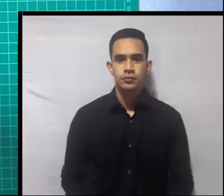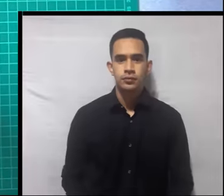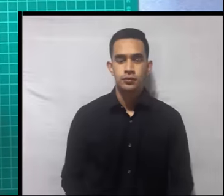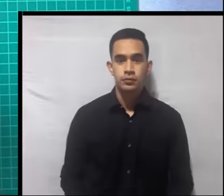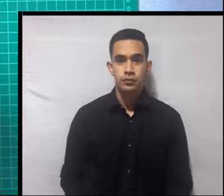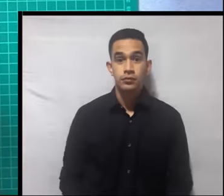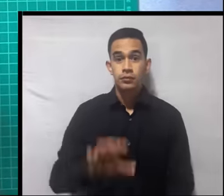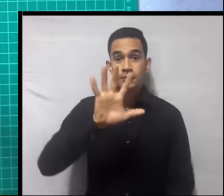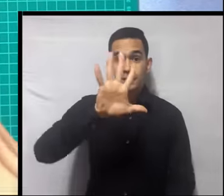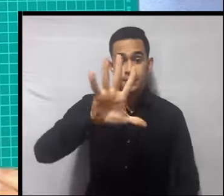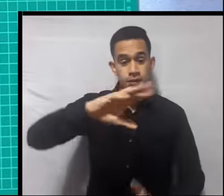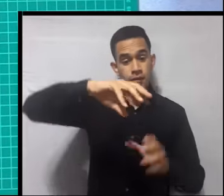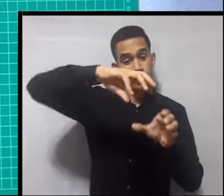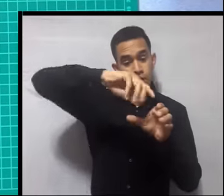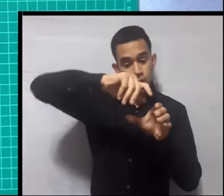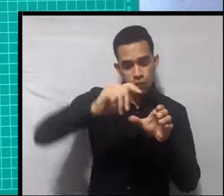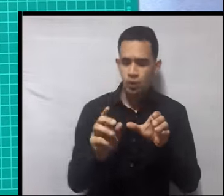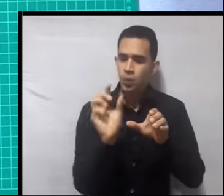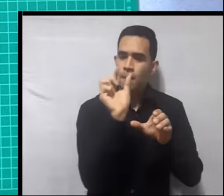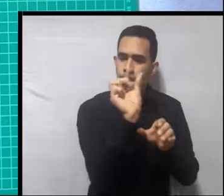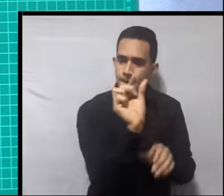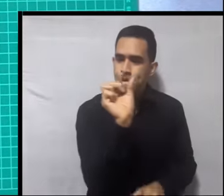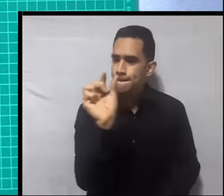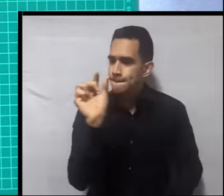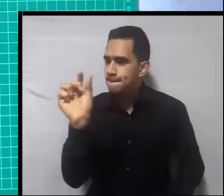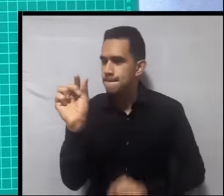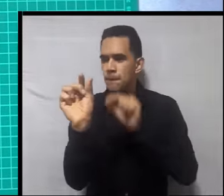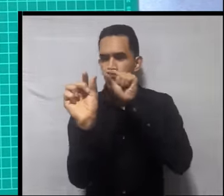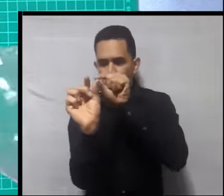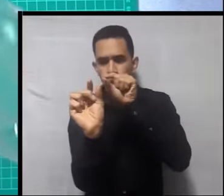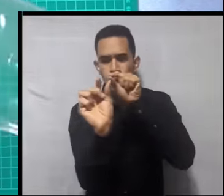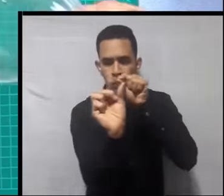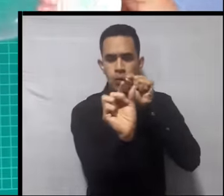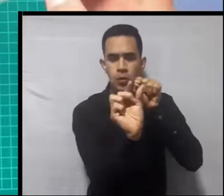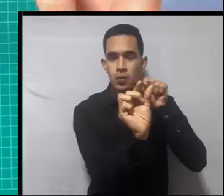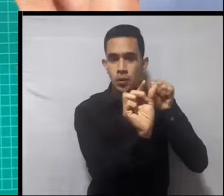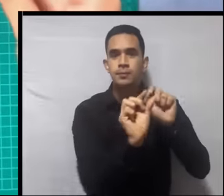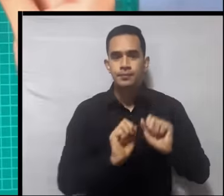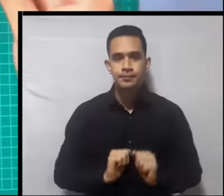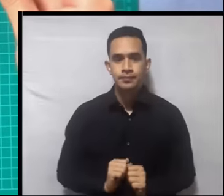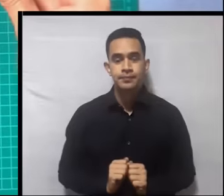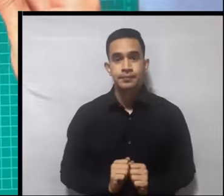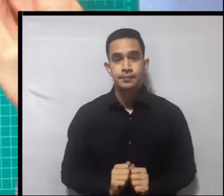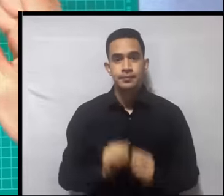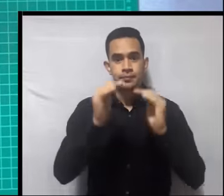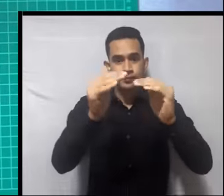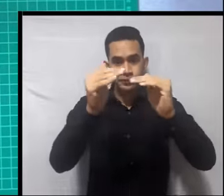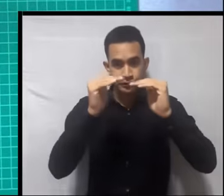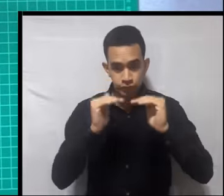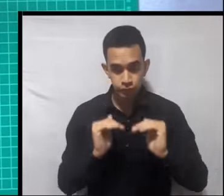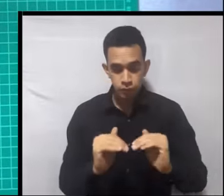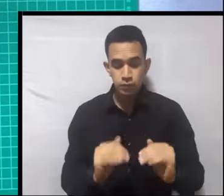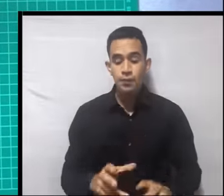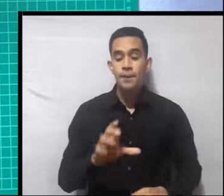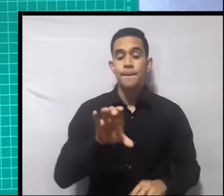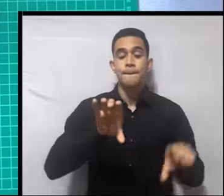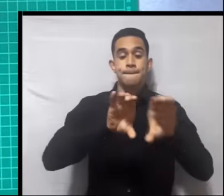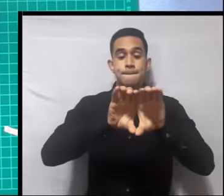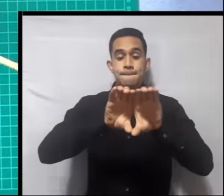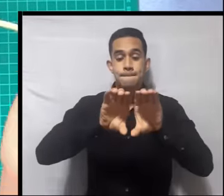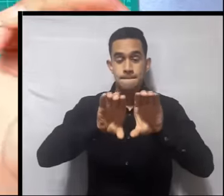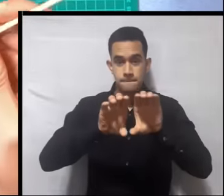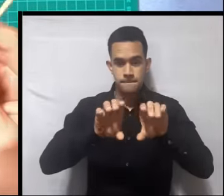Así nos quedarían las 5 tapas con el agujero. Lo siguiente es tomar nuestra botella